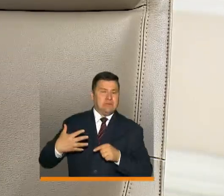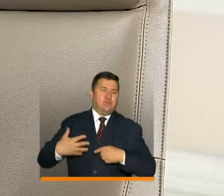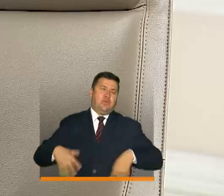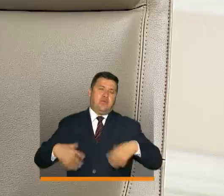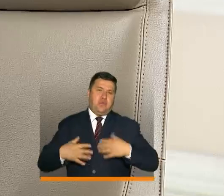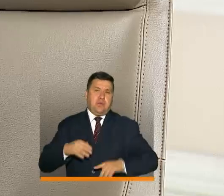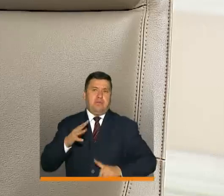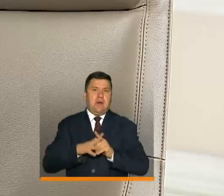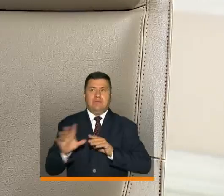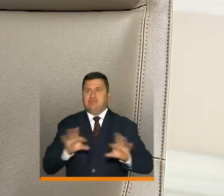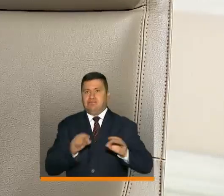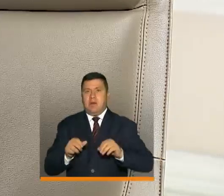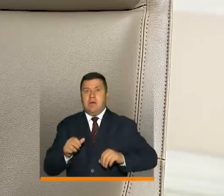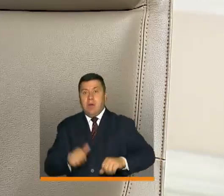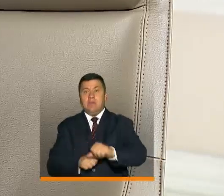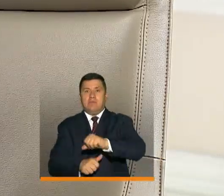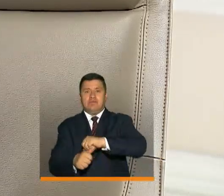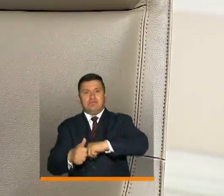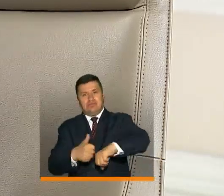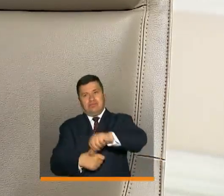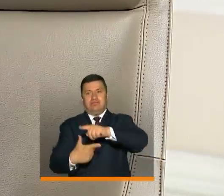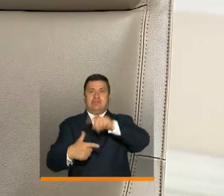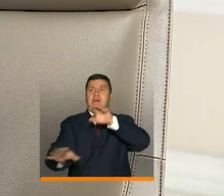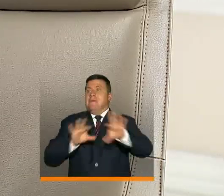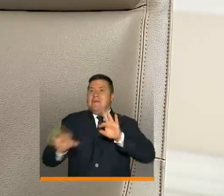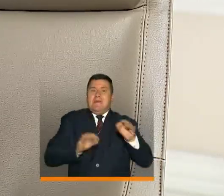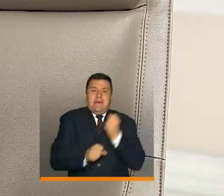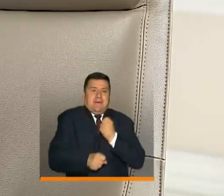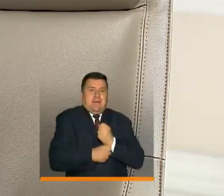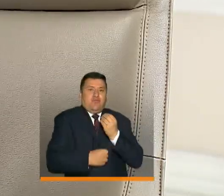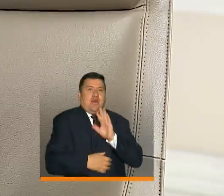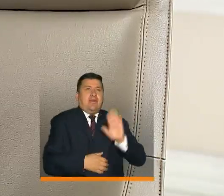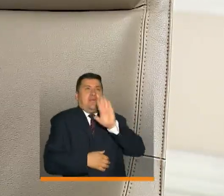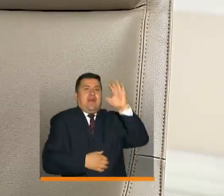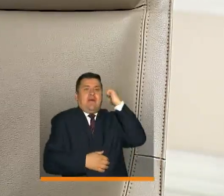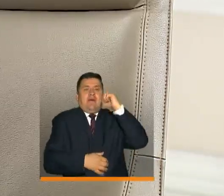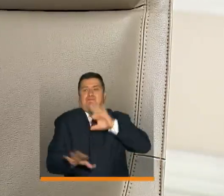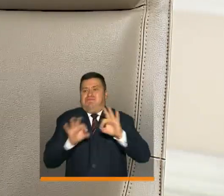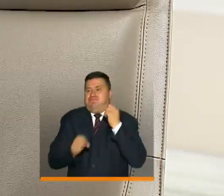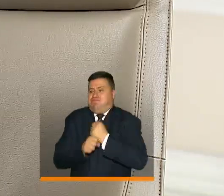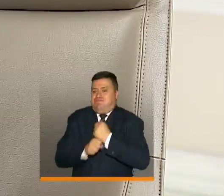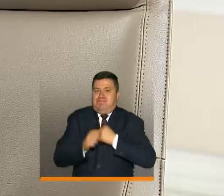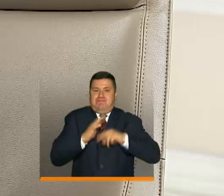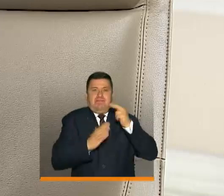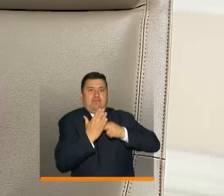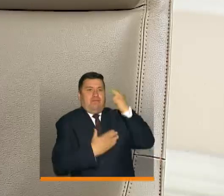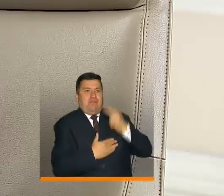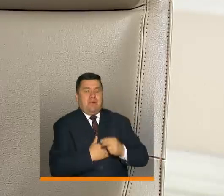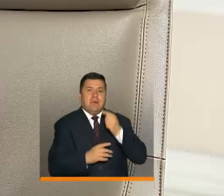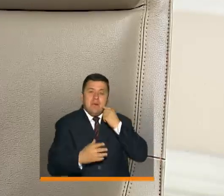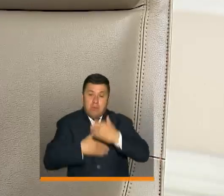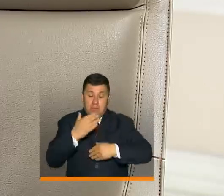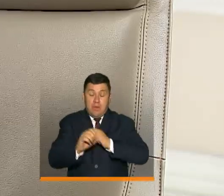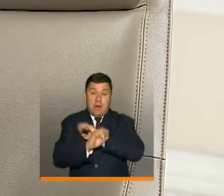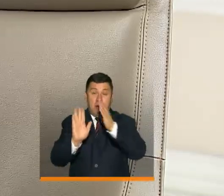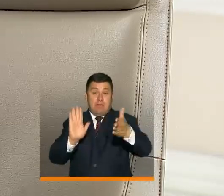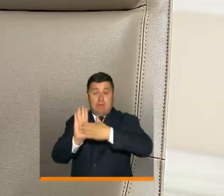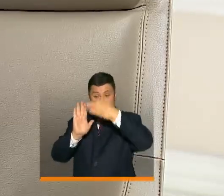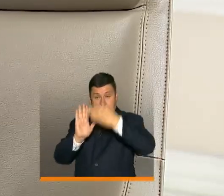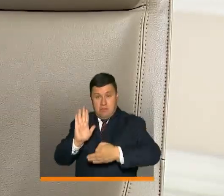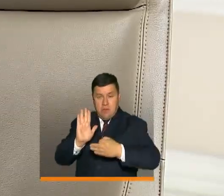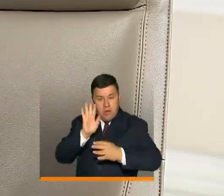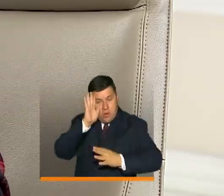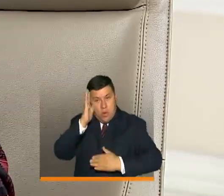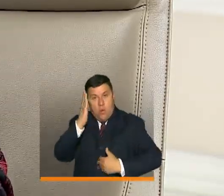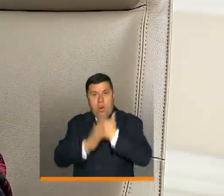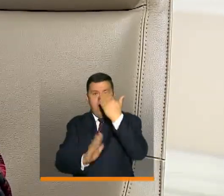además un ejercicio de reactivación de los empleos en muchos departamentos del país y bajo un proceso de transparencia, sostenibilidad e innovación